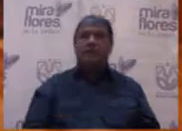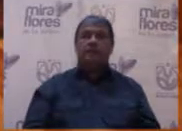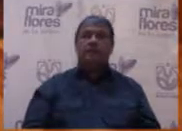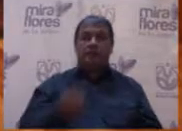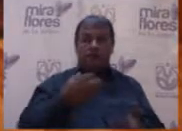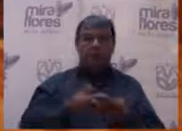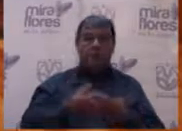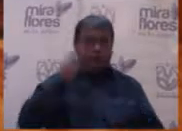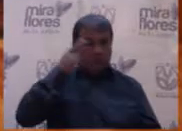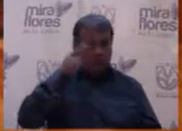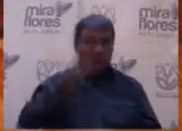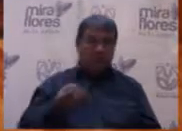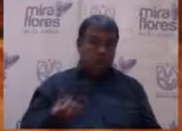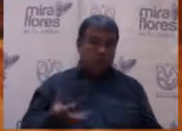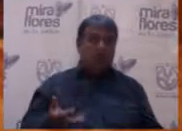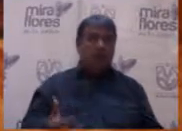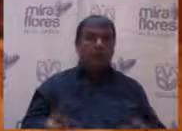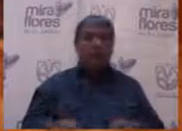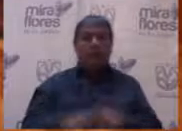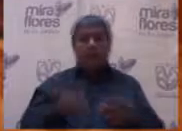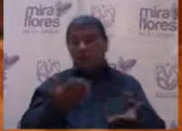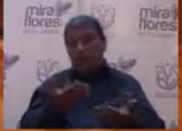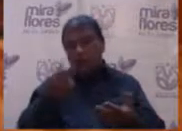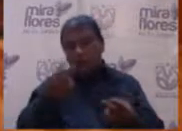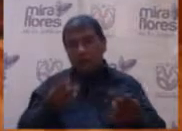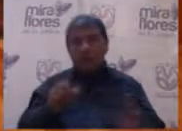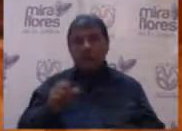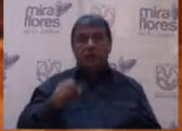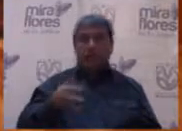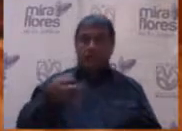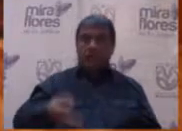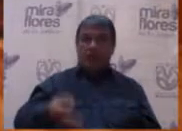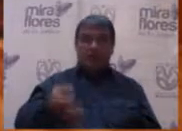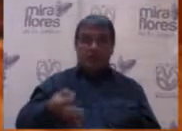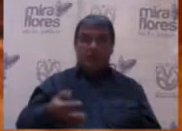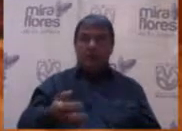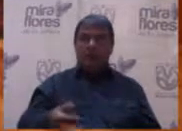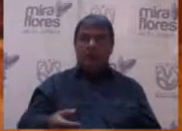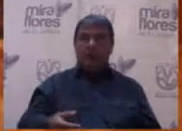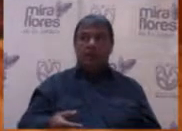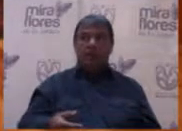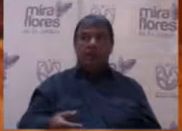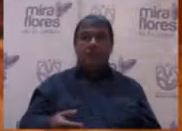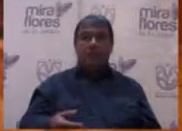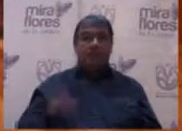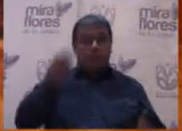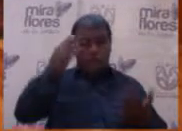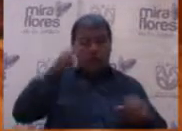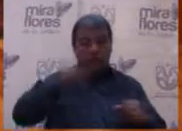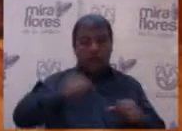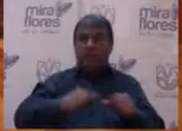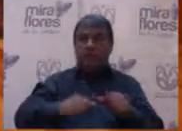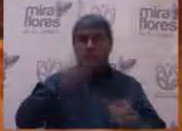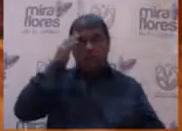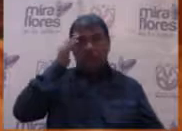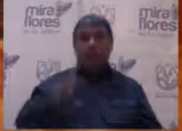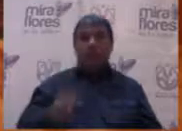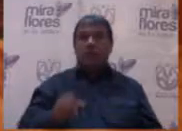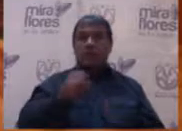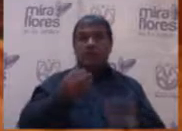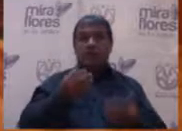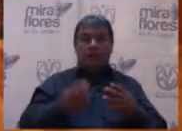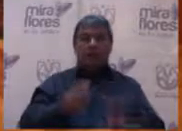me parece razonable también, porque hay que ver si es que efectivamente... No sé, no tengo ese dato acá, pero me han